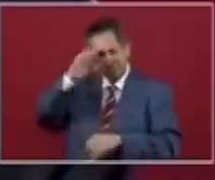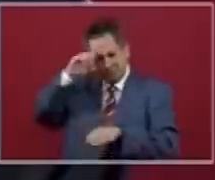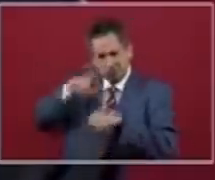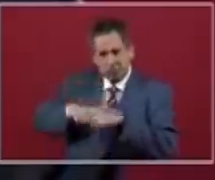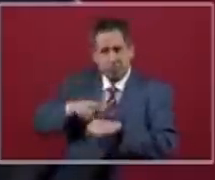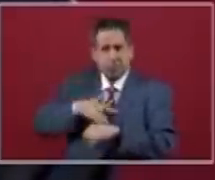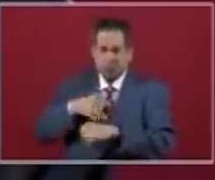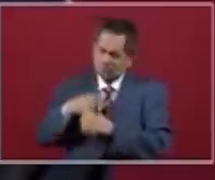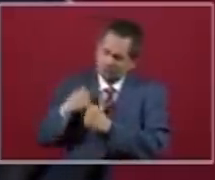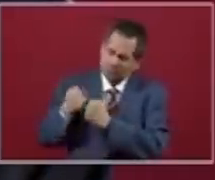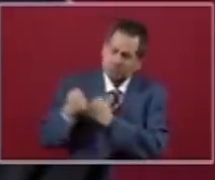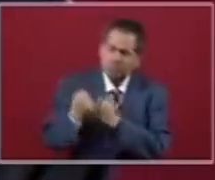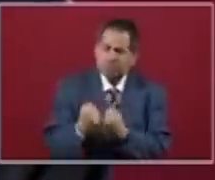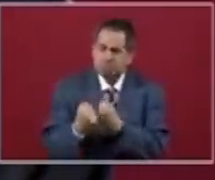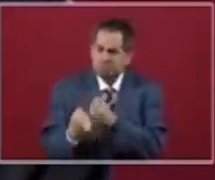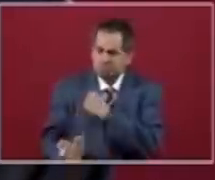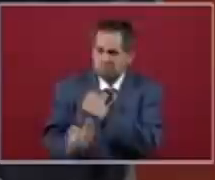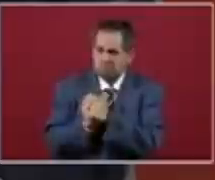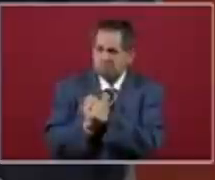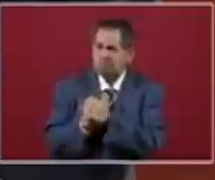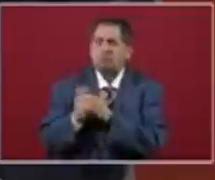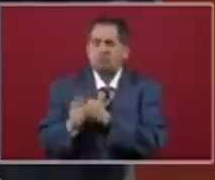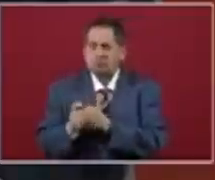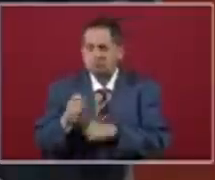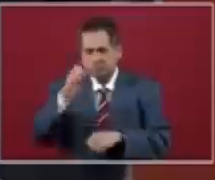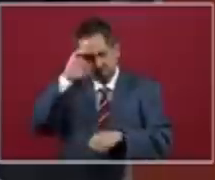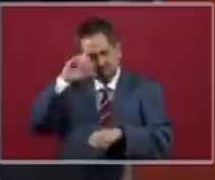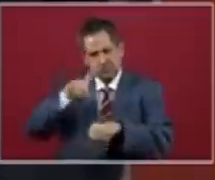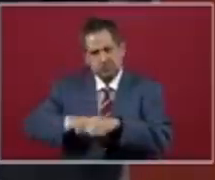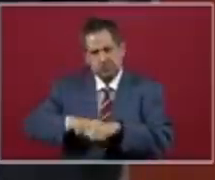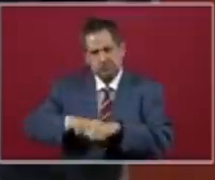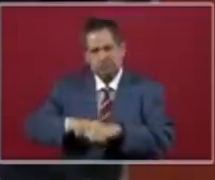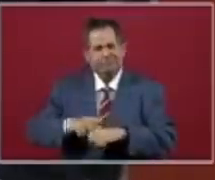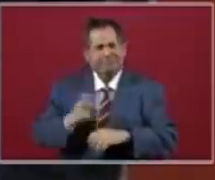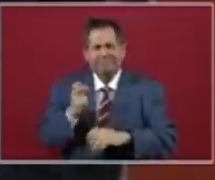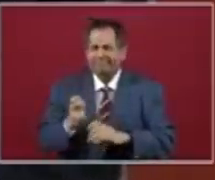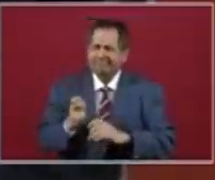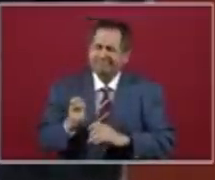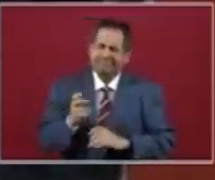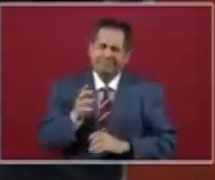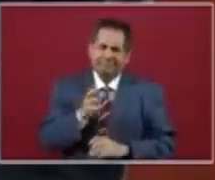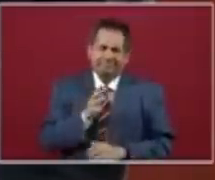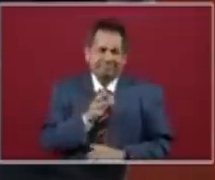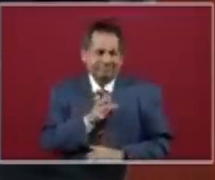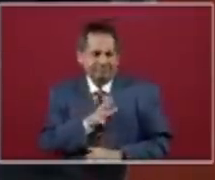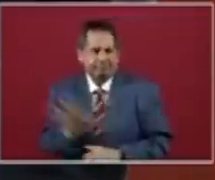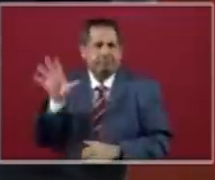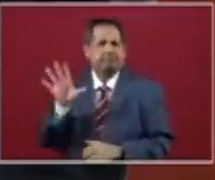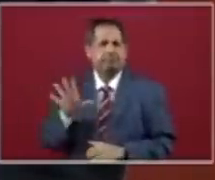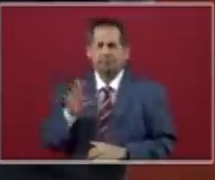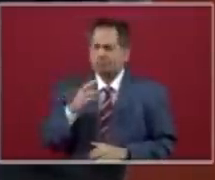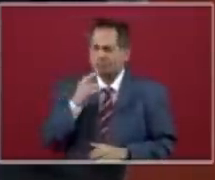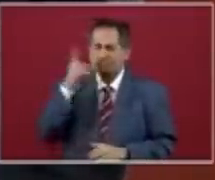nuestra fuerza como nación, sí, que es algo extraordinario, porque de eso